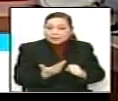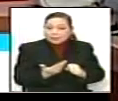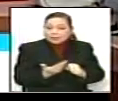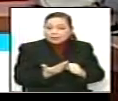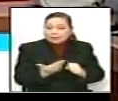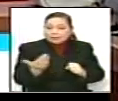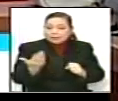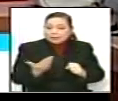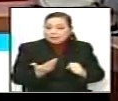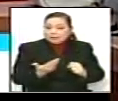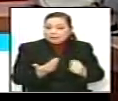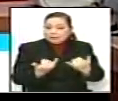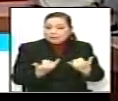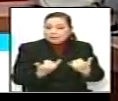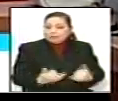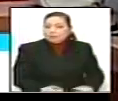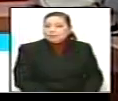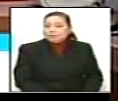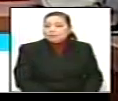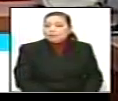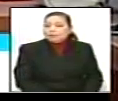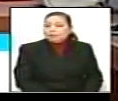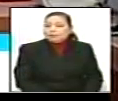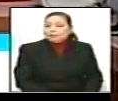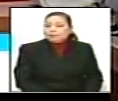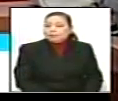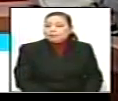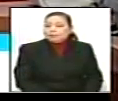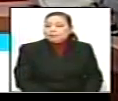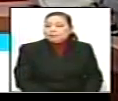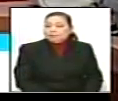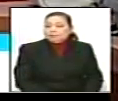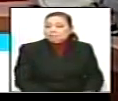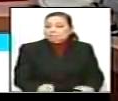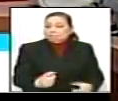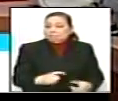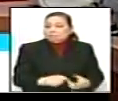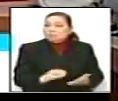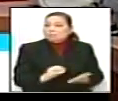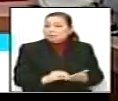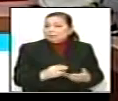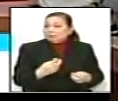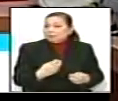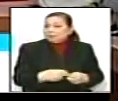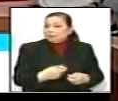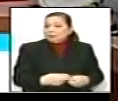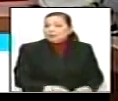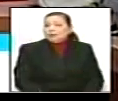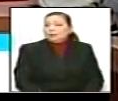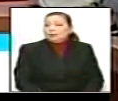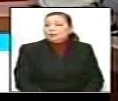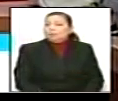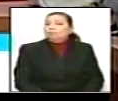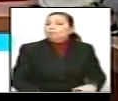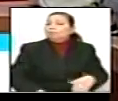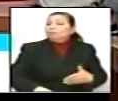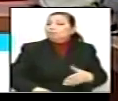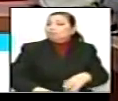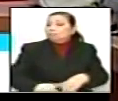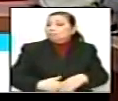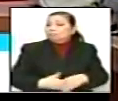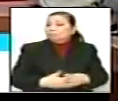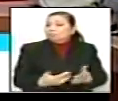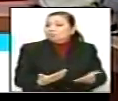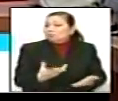se nos pasen todos los actuados en esta materia. ¿Cuándo se firma el convenio? Porque lo más grave, además, es que se firma un convenio con